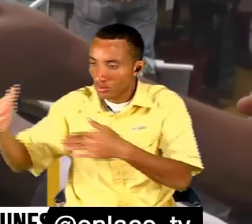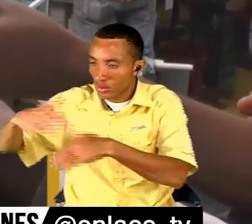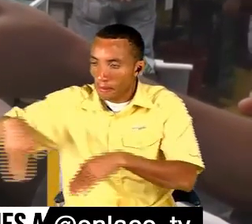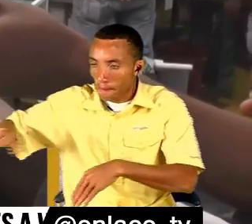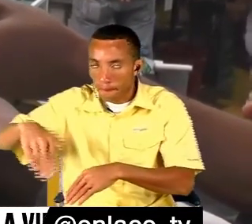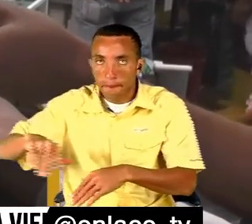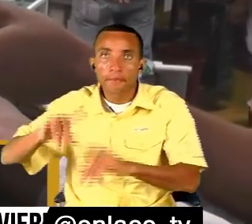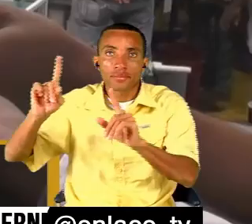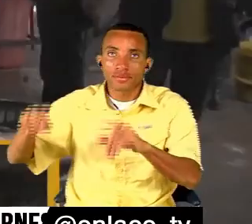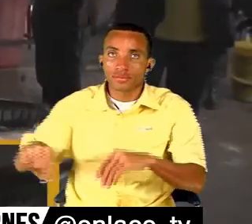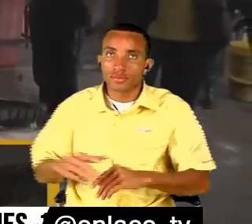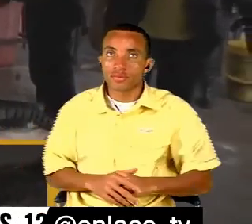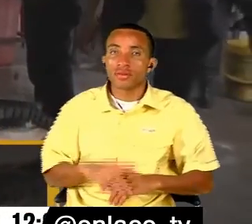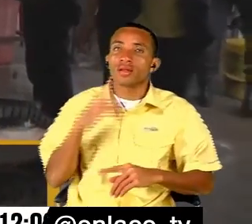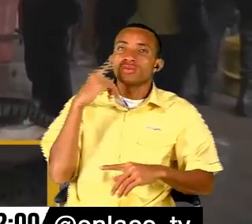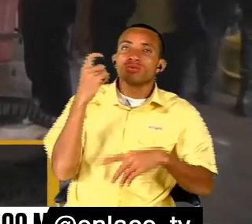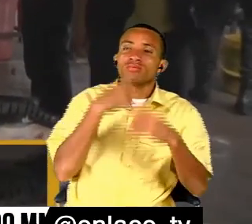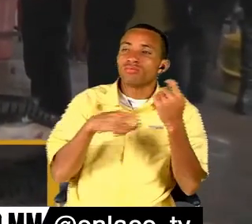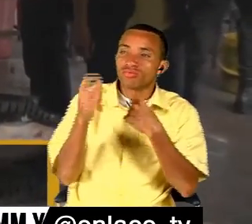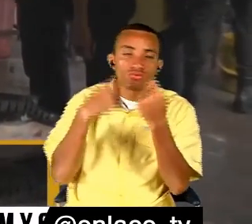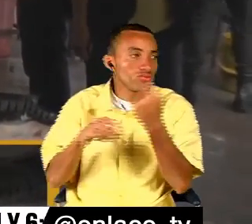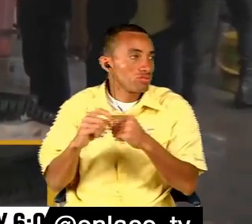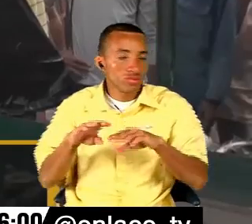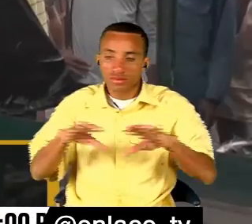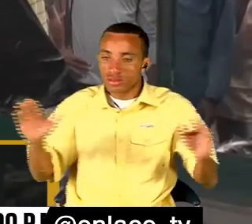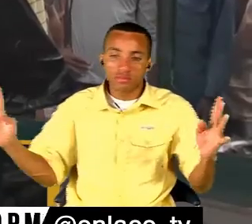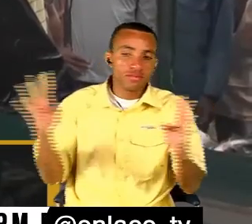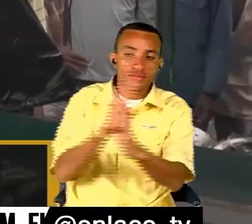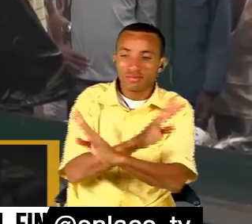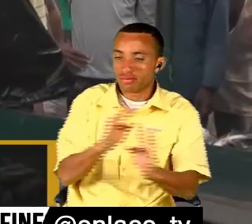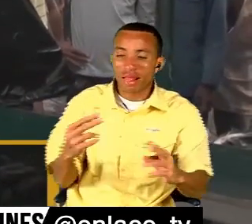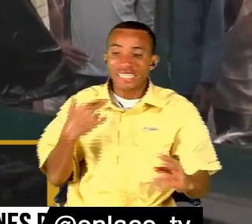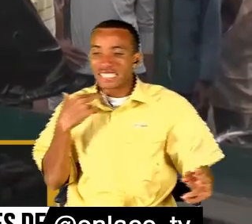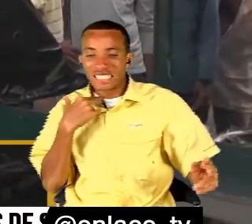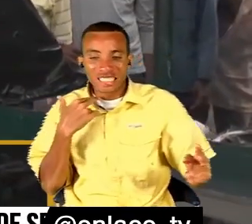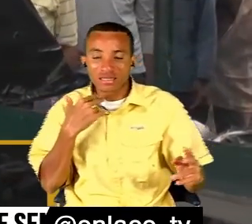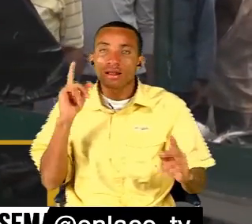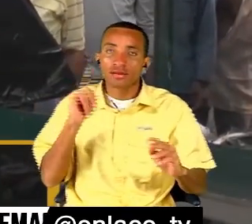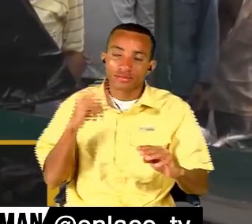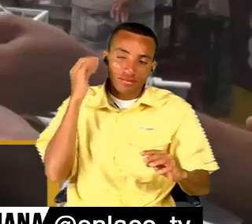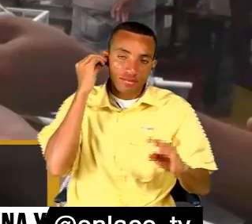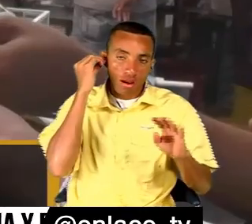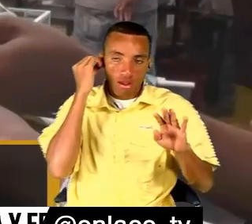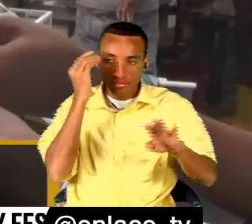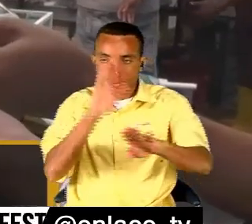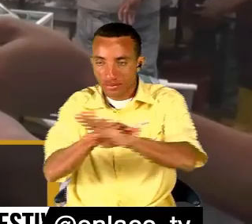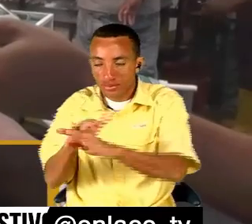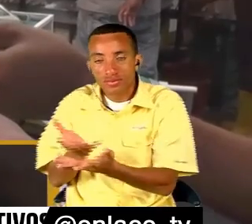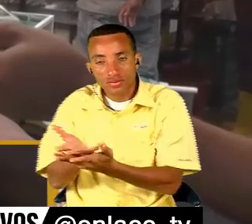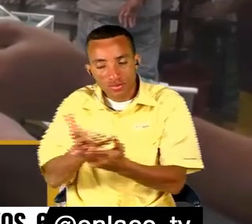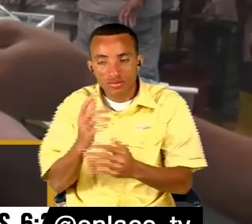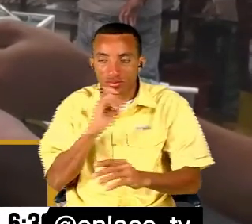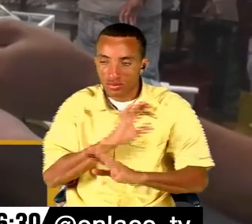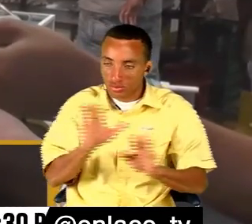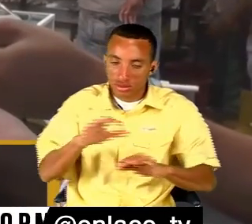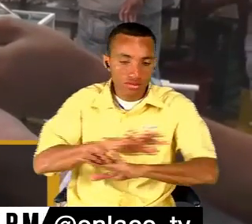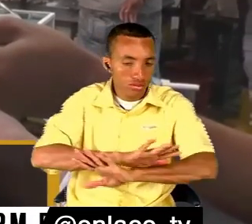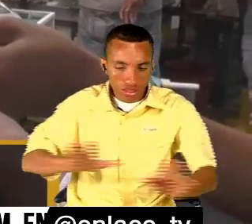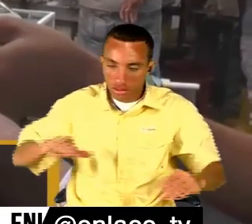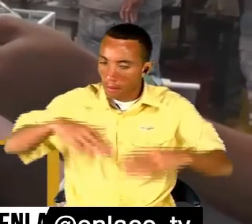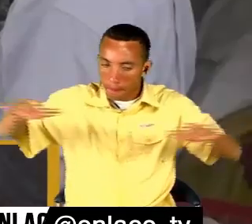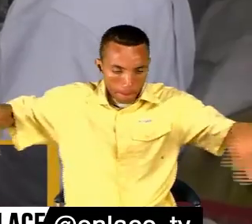pescado que están invadiendo mucho el espacio público, entonces se está haciendo también campaña con ellos para que por favor colaboren con la recuperación del espacio público en